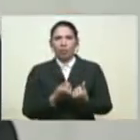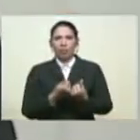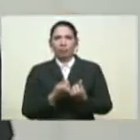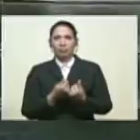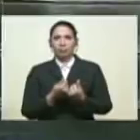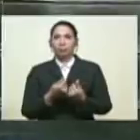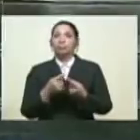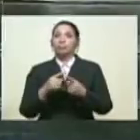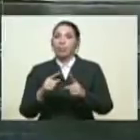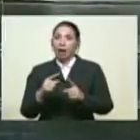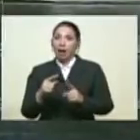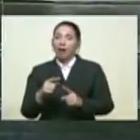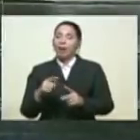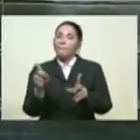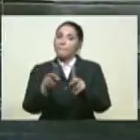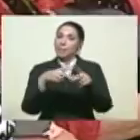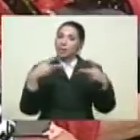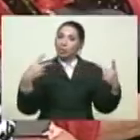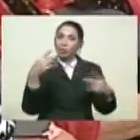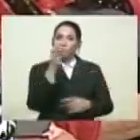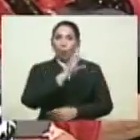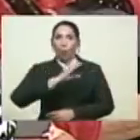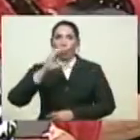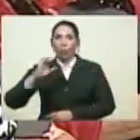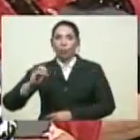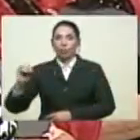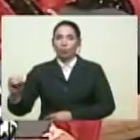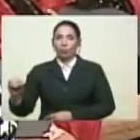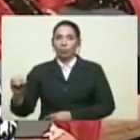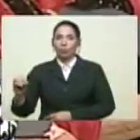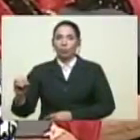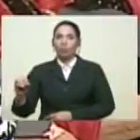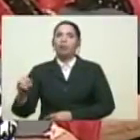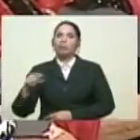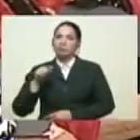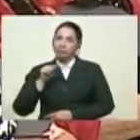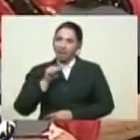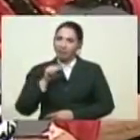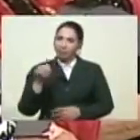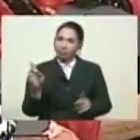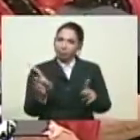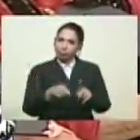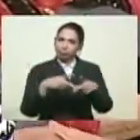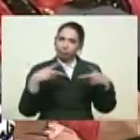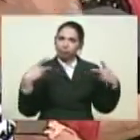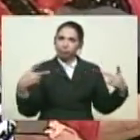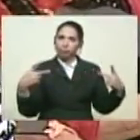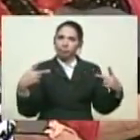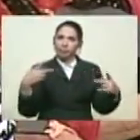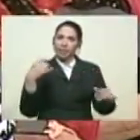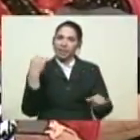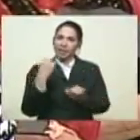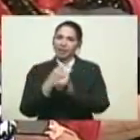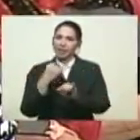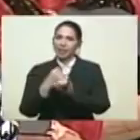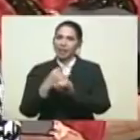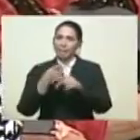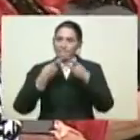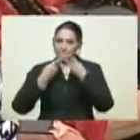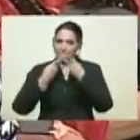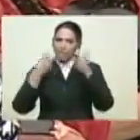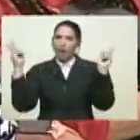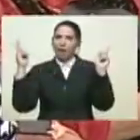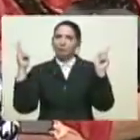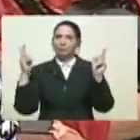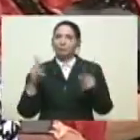para que el Correo del Orinoco sea un supermedio digital de redes,